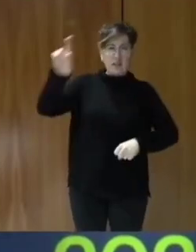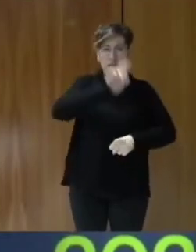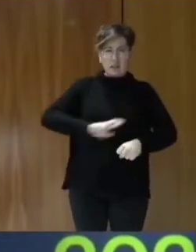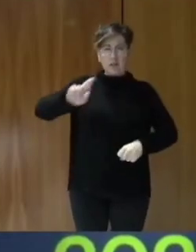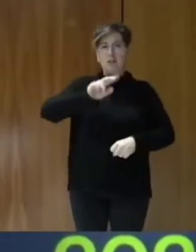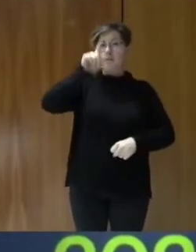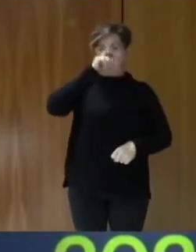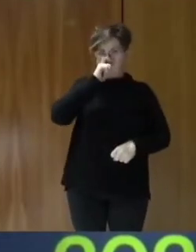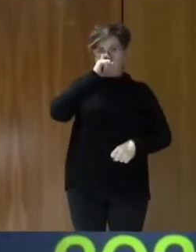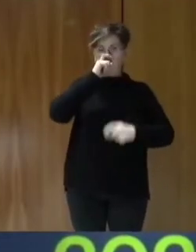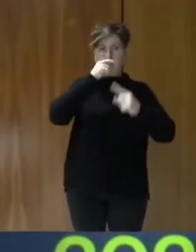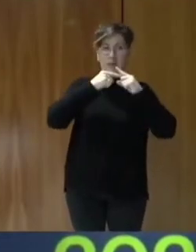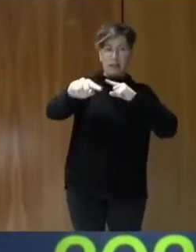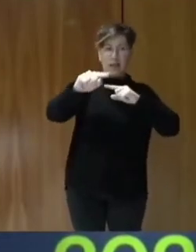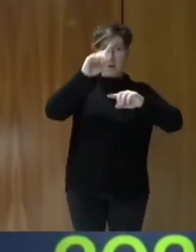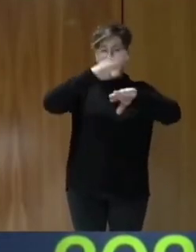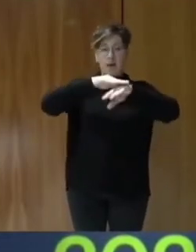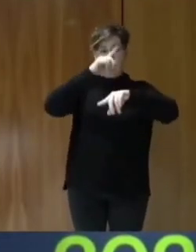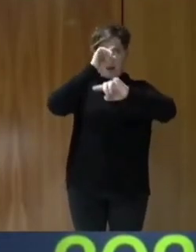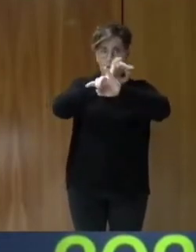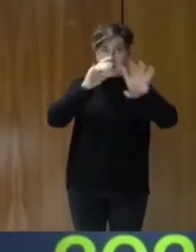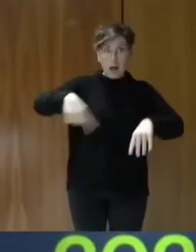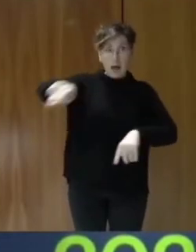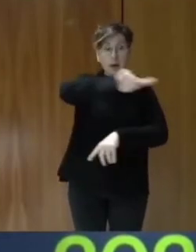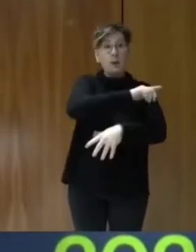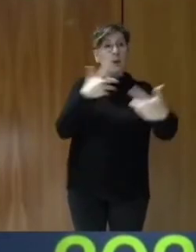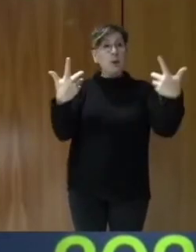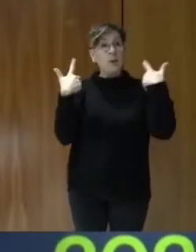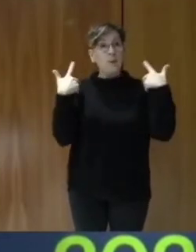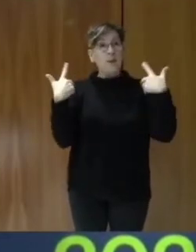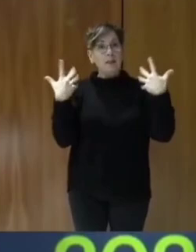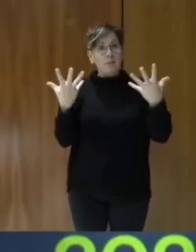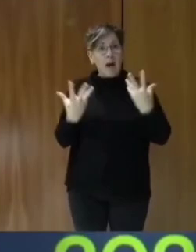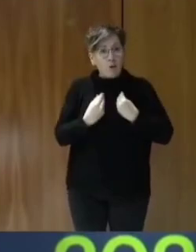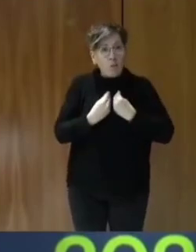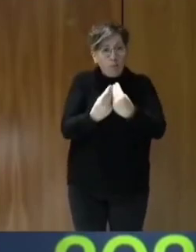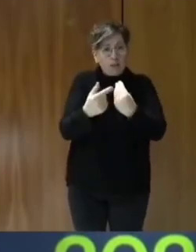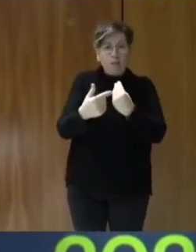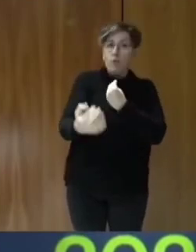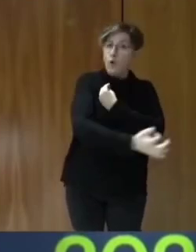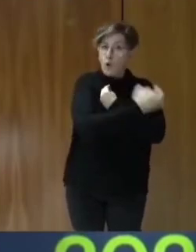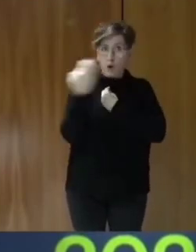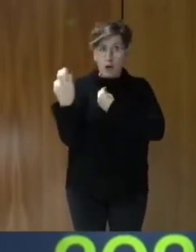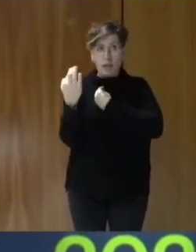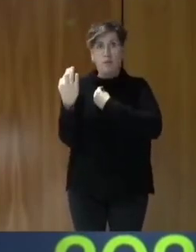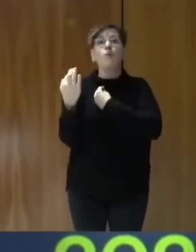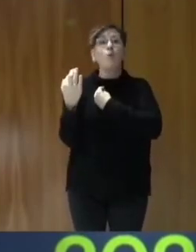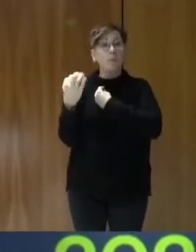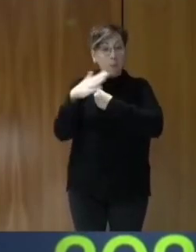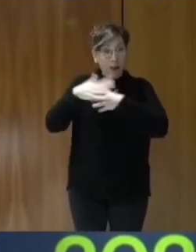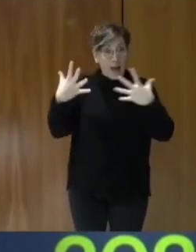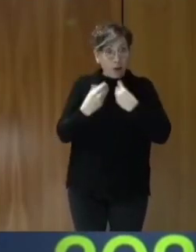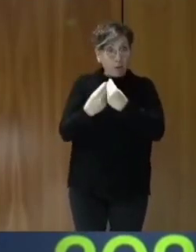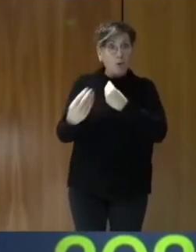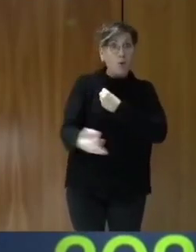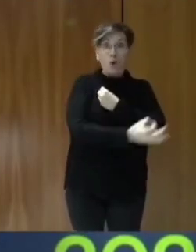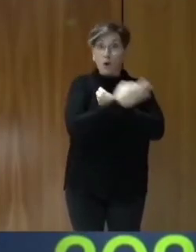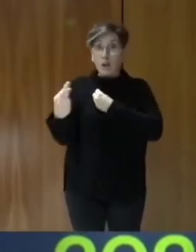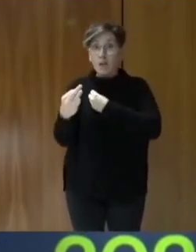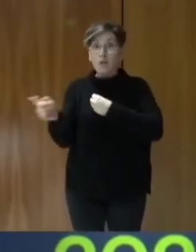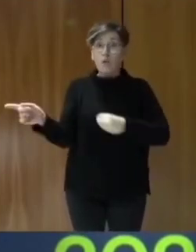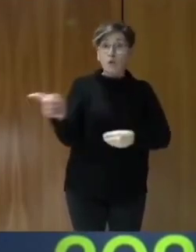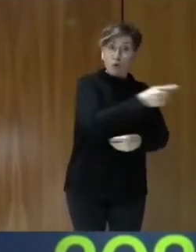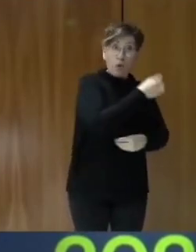Para un correcto acompañamiento a las víctimas en tanto titulares de derechos, tenemos que hacer llegar a todas las mujeres que